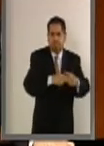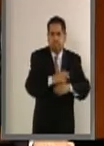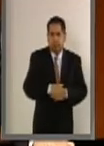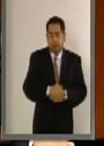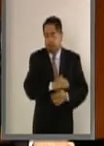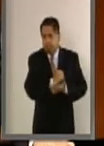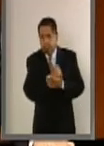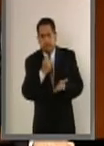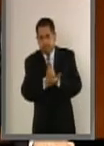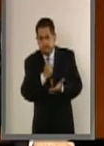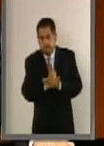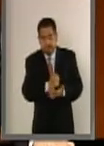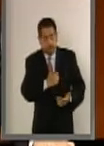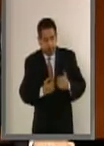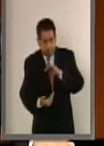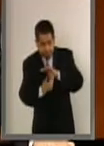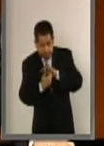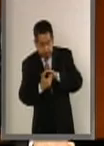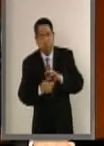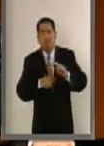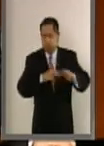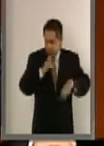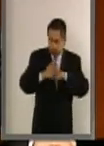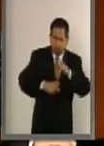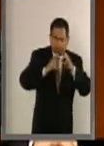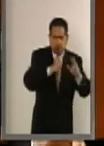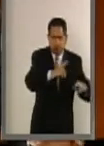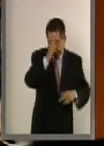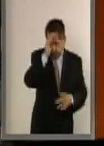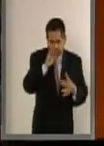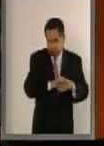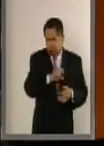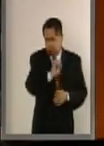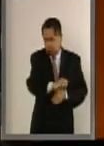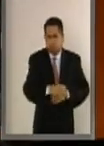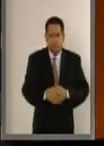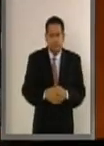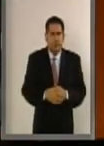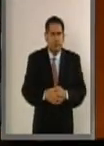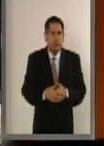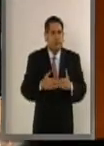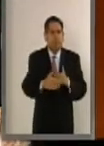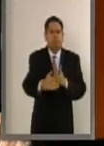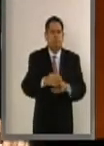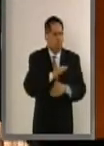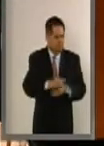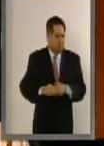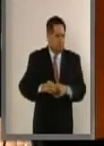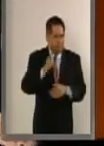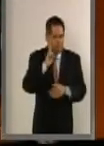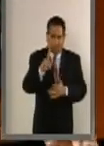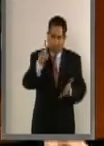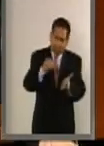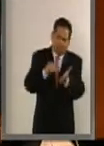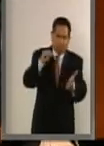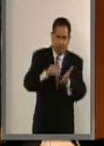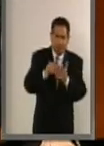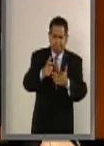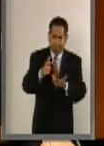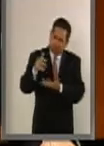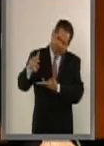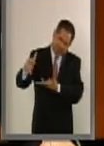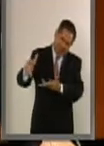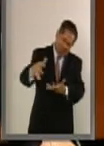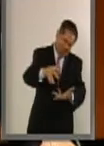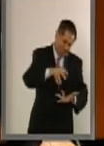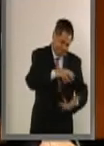está exigiendo y tenemos que actuar en consecuencia. Vamos por esos 1,000 millones de pesos para